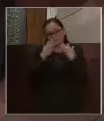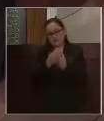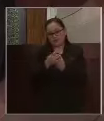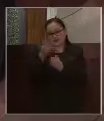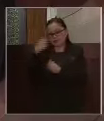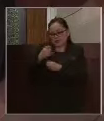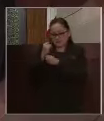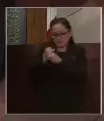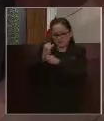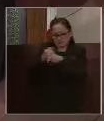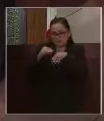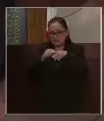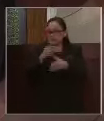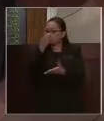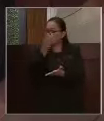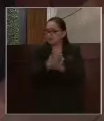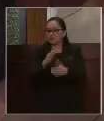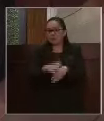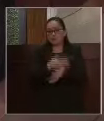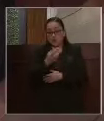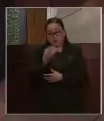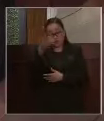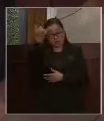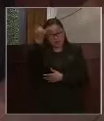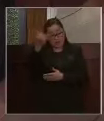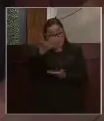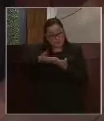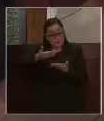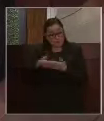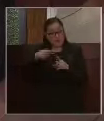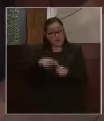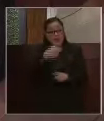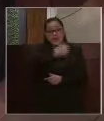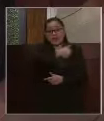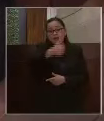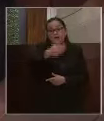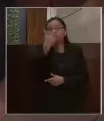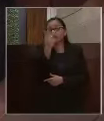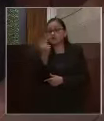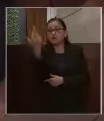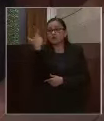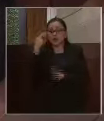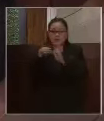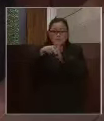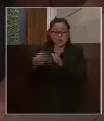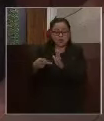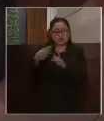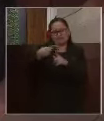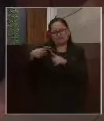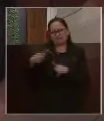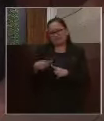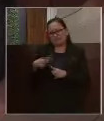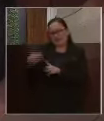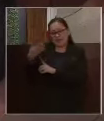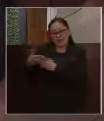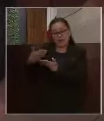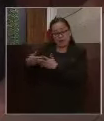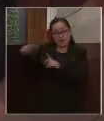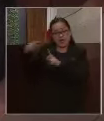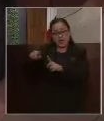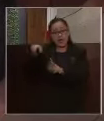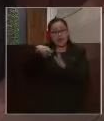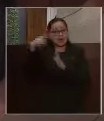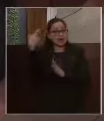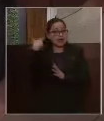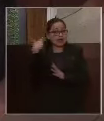periodístico. De acuerdo con este pensamiento, a cada medio de comunicación, espacio radiofónico en este caso, le